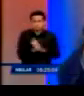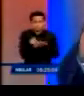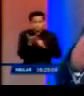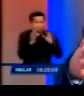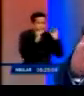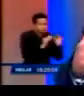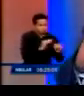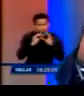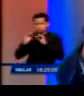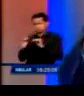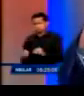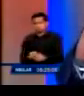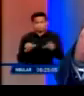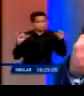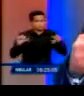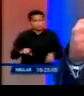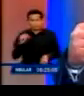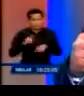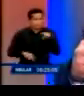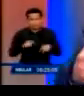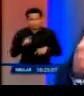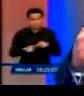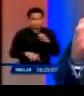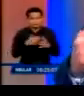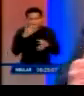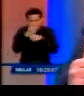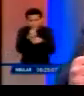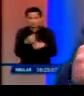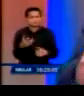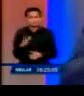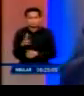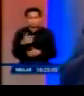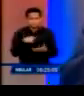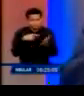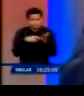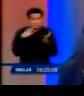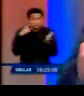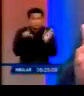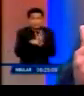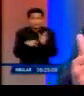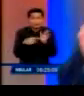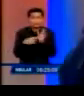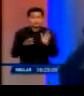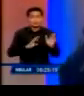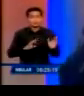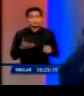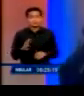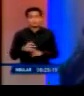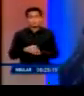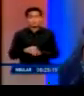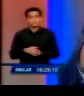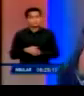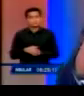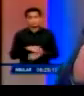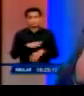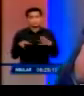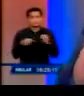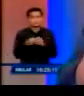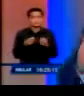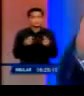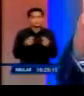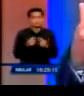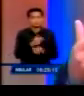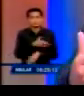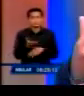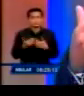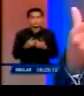más que rumores malintencionados, que no tienen un asidero, ni legal, ni un asidero técnico. Es así como el dinero electrónico únicamente